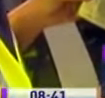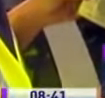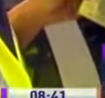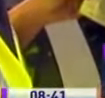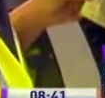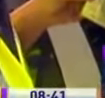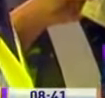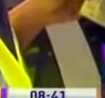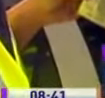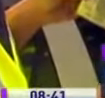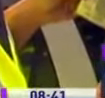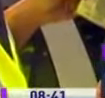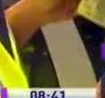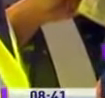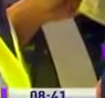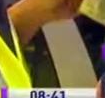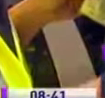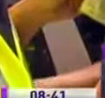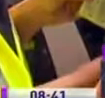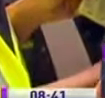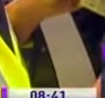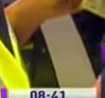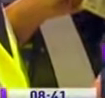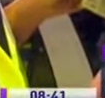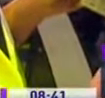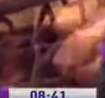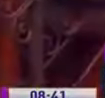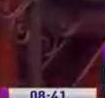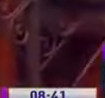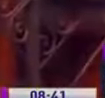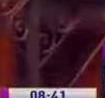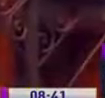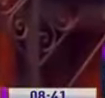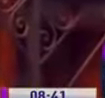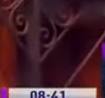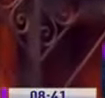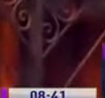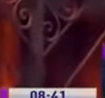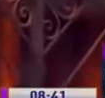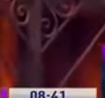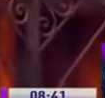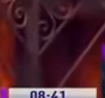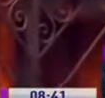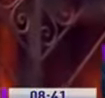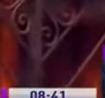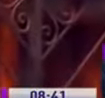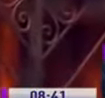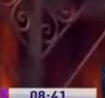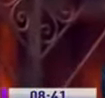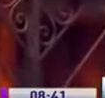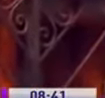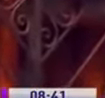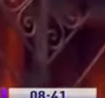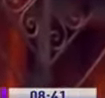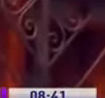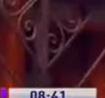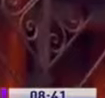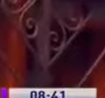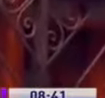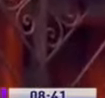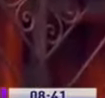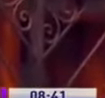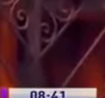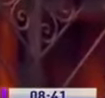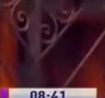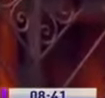y por eso que me disculpe, jefe. Vecinito, vecinita, estacione su vehículo en lugares adecuados. Permiso para romper